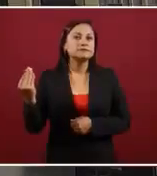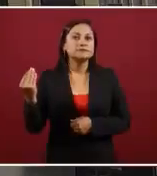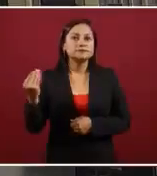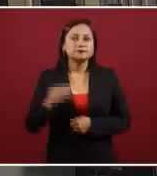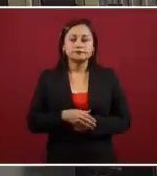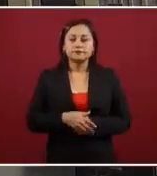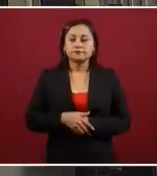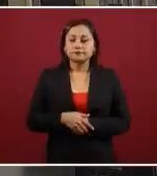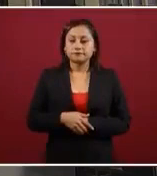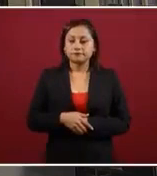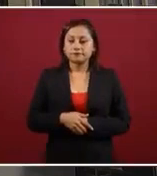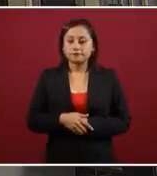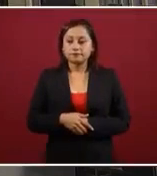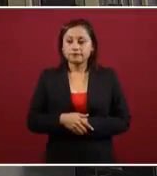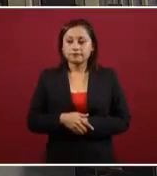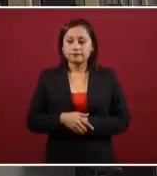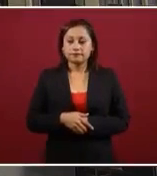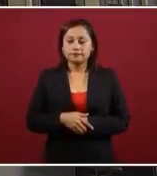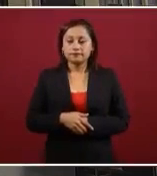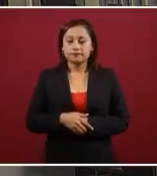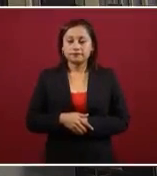pues eso